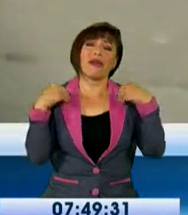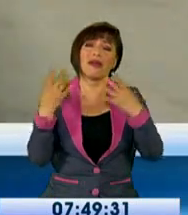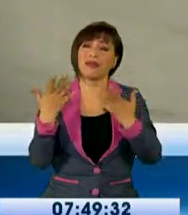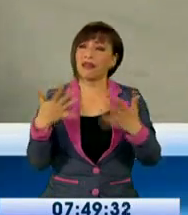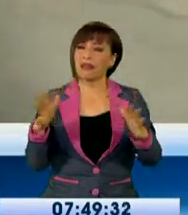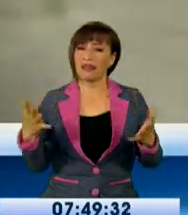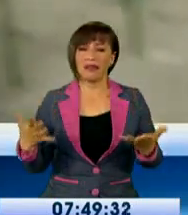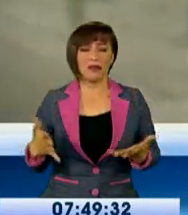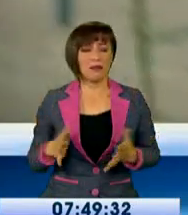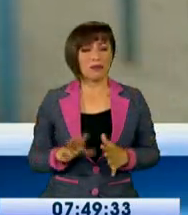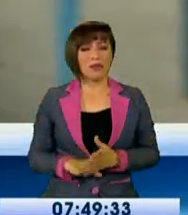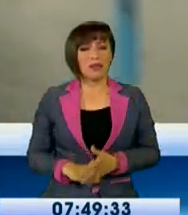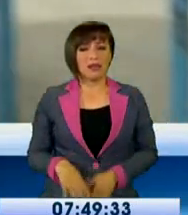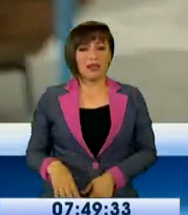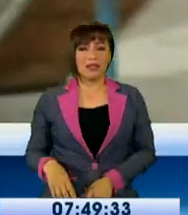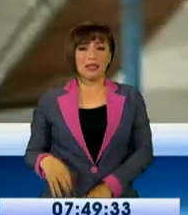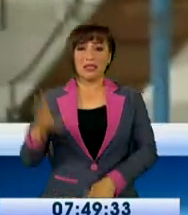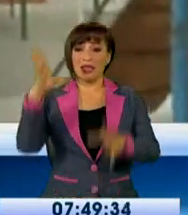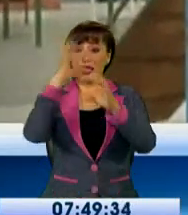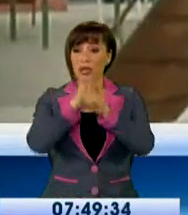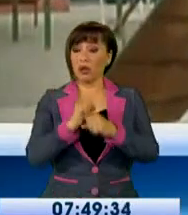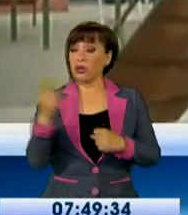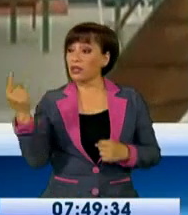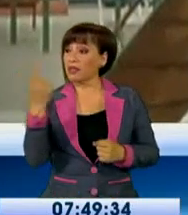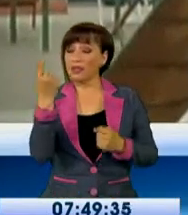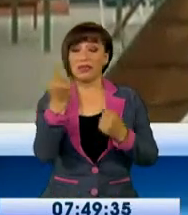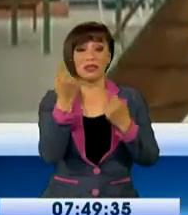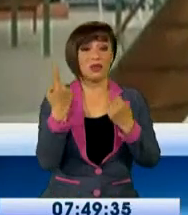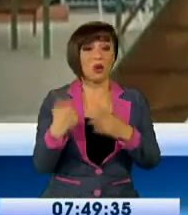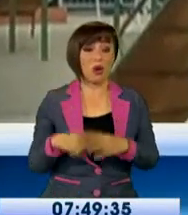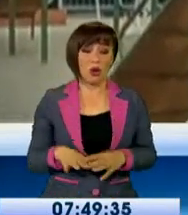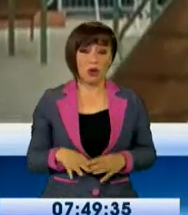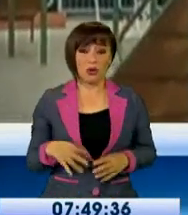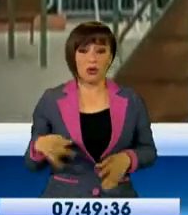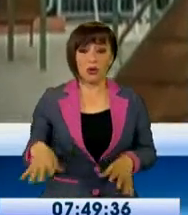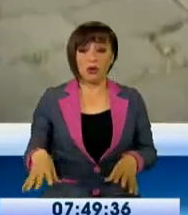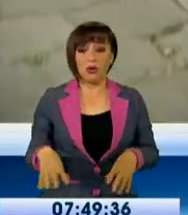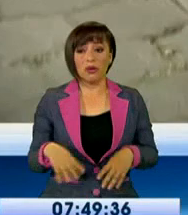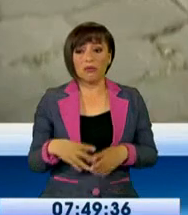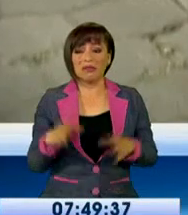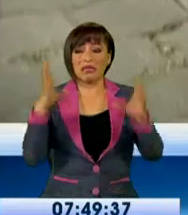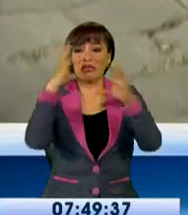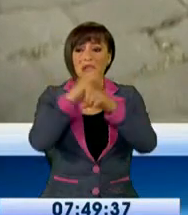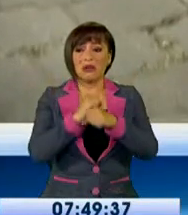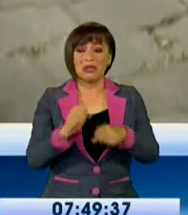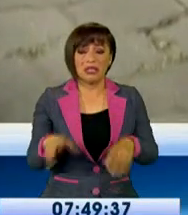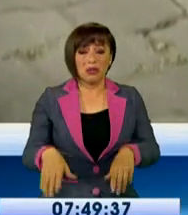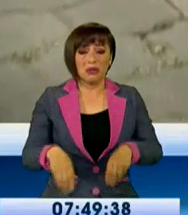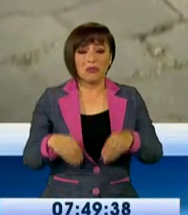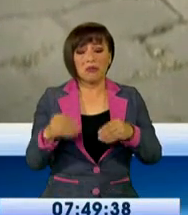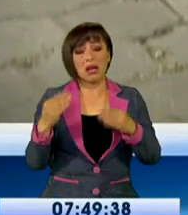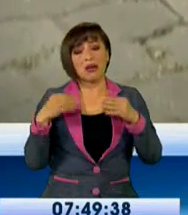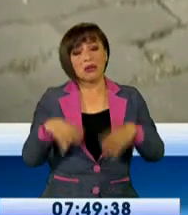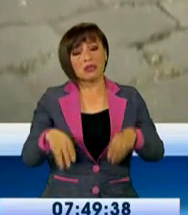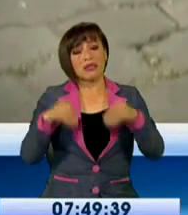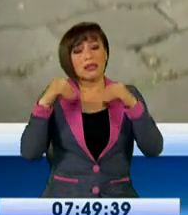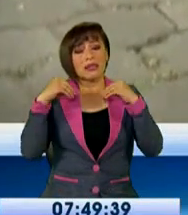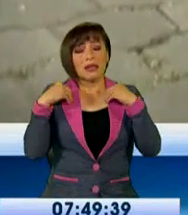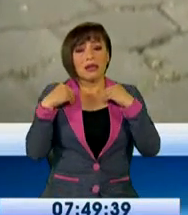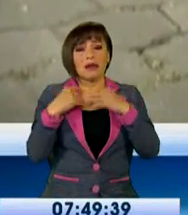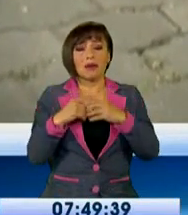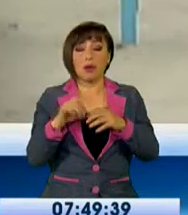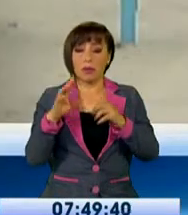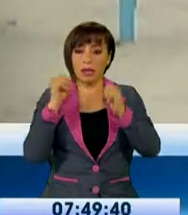veces de noche. Entonces, apenas dormía, cogía, me acostaba ahí hasta que amanezca. Sí, o si no, me